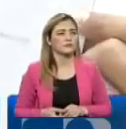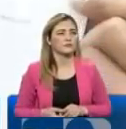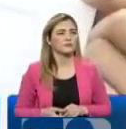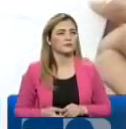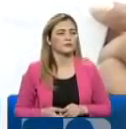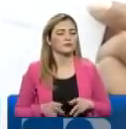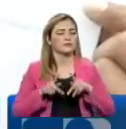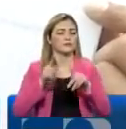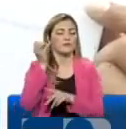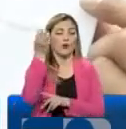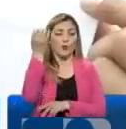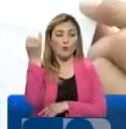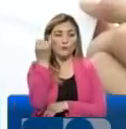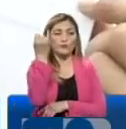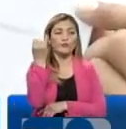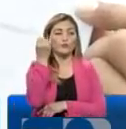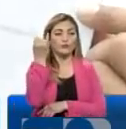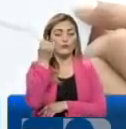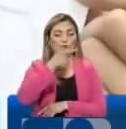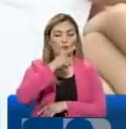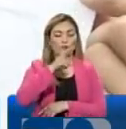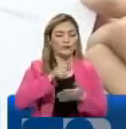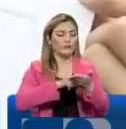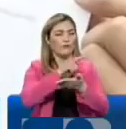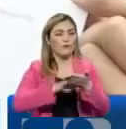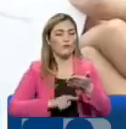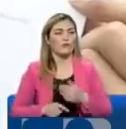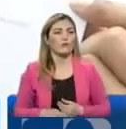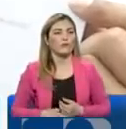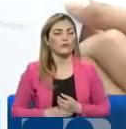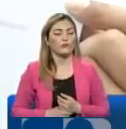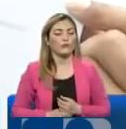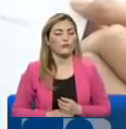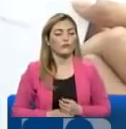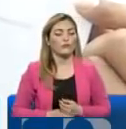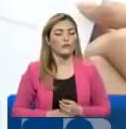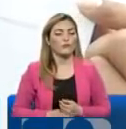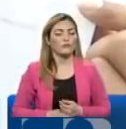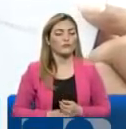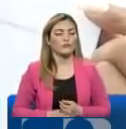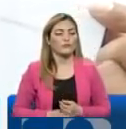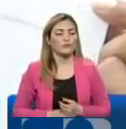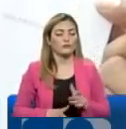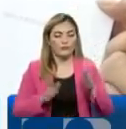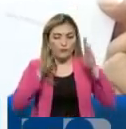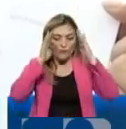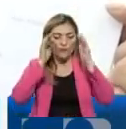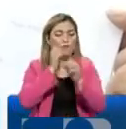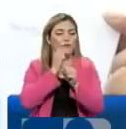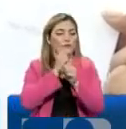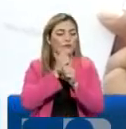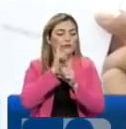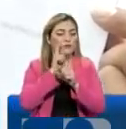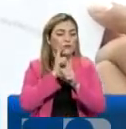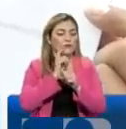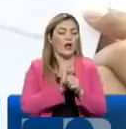verde, que se abra sin bebidas alcohólicas y que los establecimientos presten atención para que las mujeres, en vez de trabajar en la